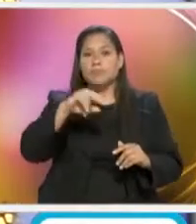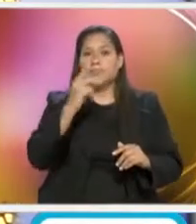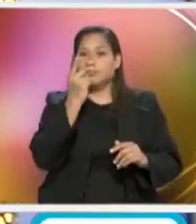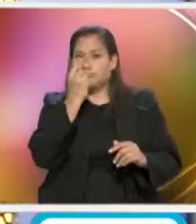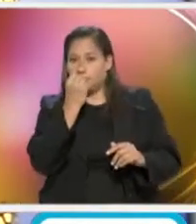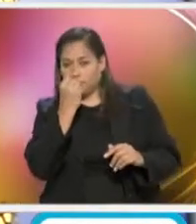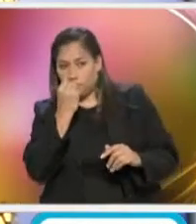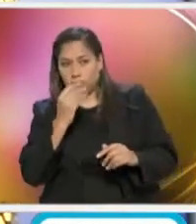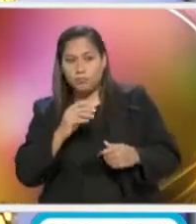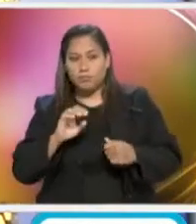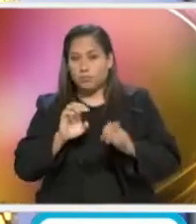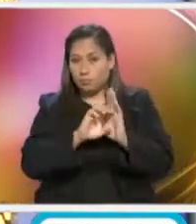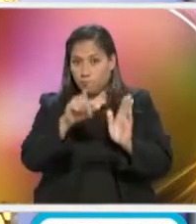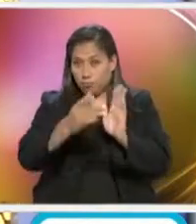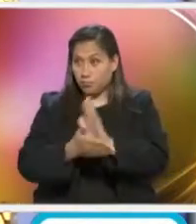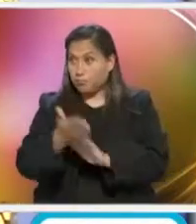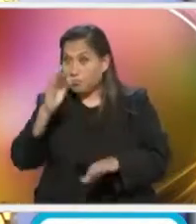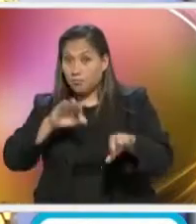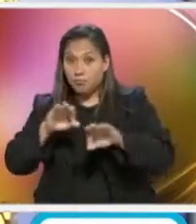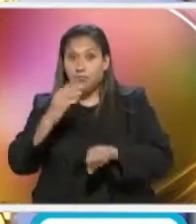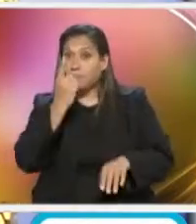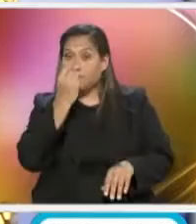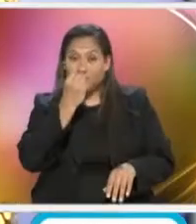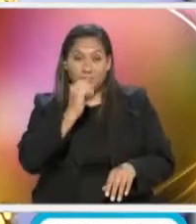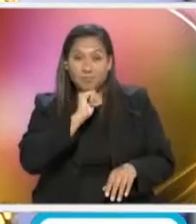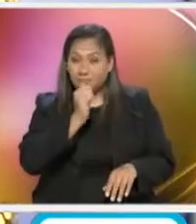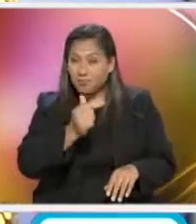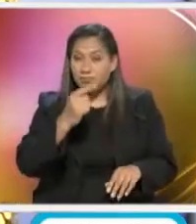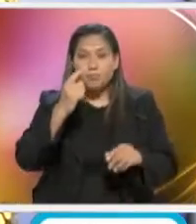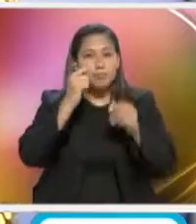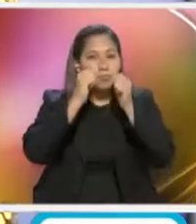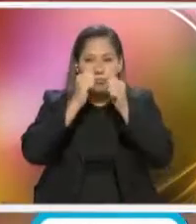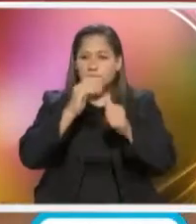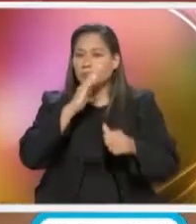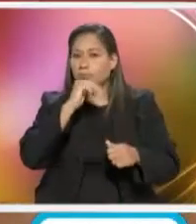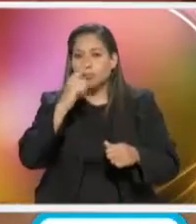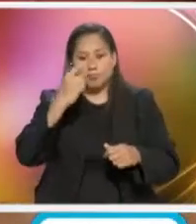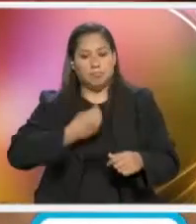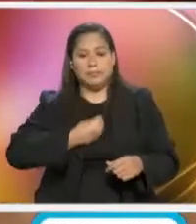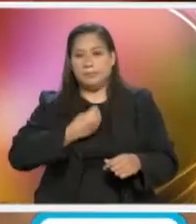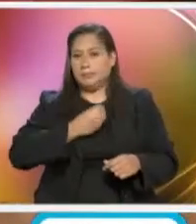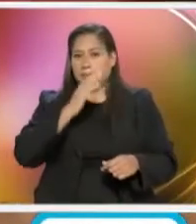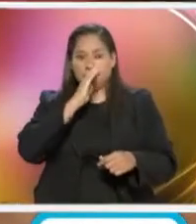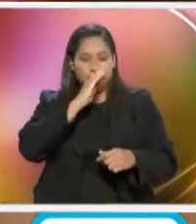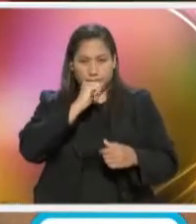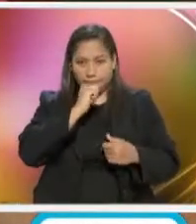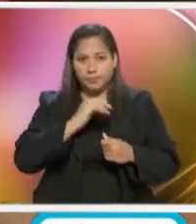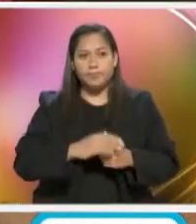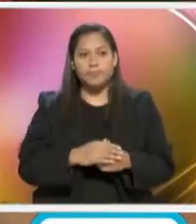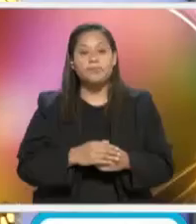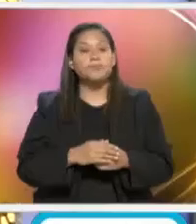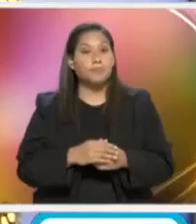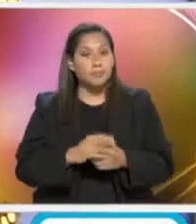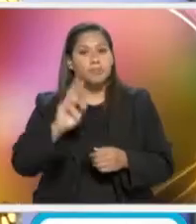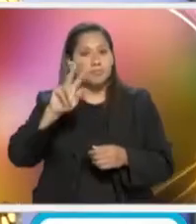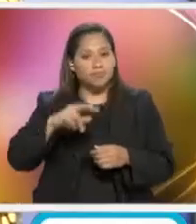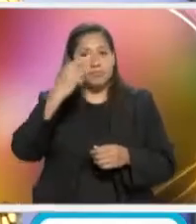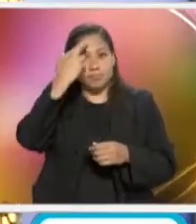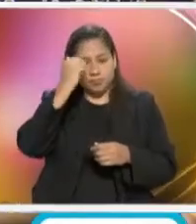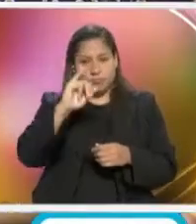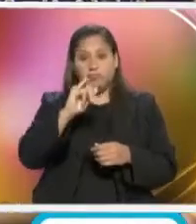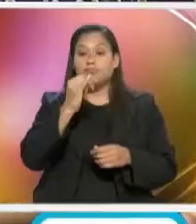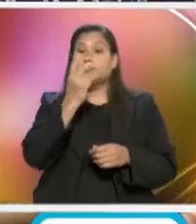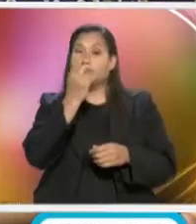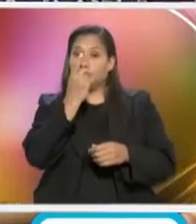Entonces, si te importante. vas al trabajo sin desayunar, pues obviamente no te vas a concentrar, no vas a rendir. Entonces, No, y es cierto que el desayuno